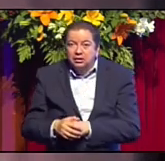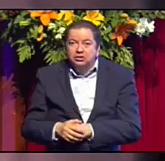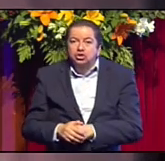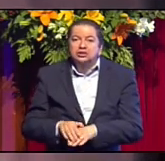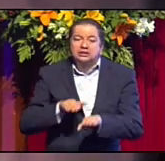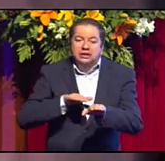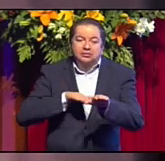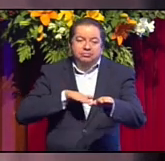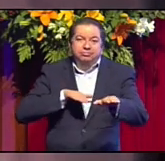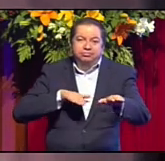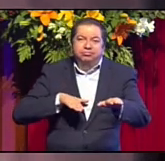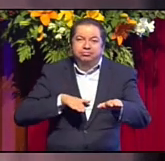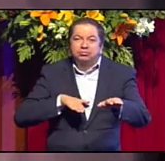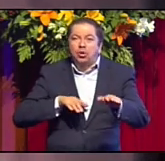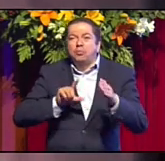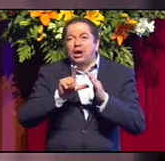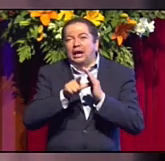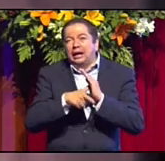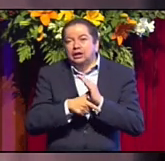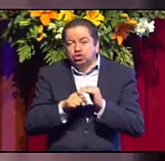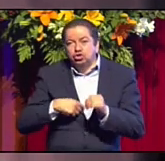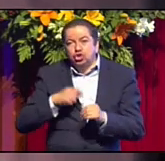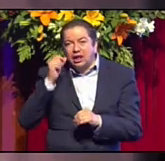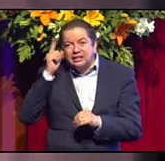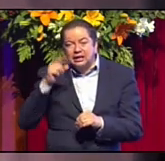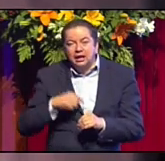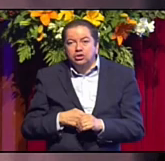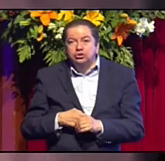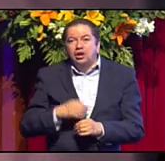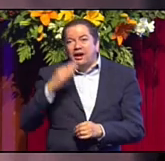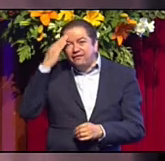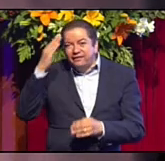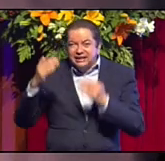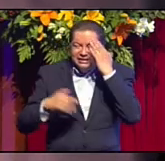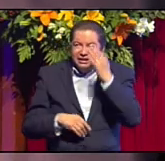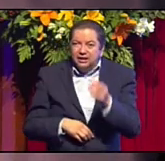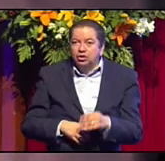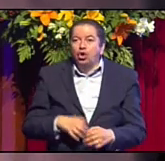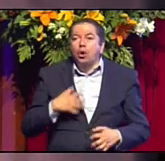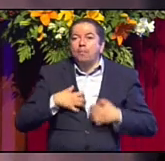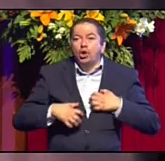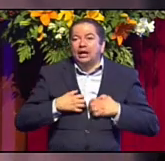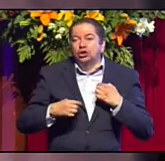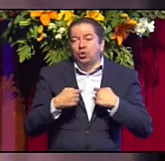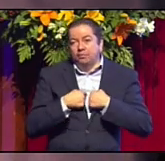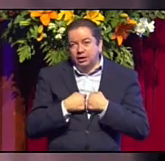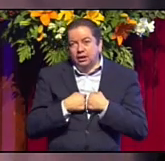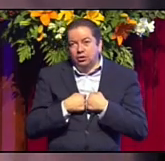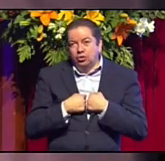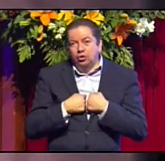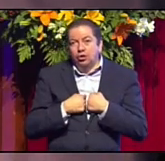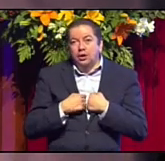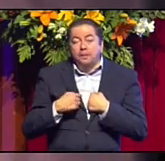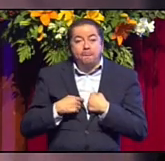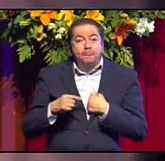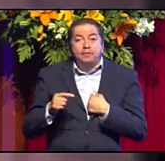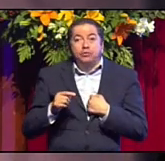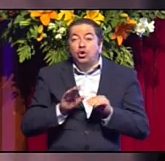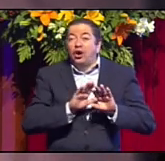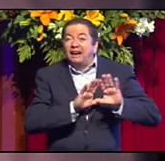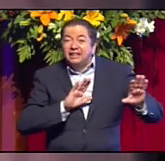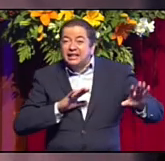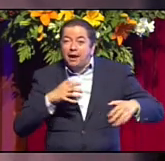lento. Yo entiendo a mis vecinos que estén molestos conmigo. Pero lo que no entiendo, que por evitarme una